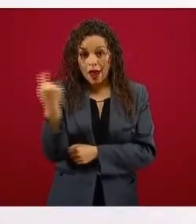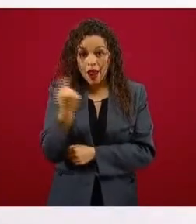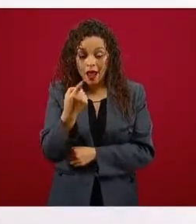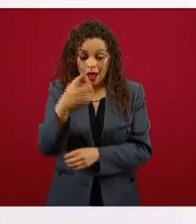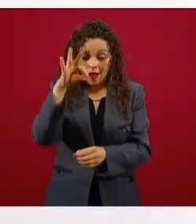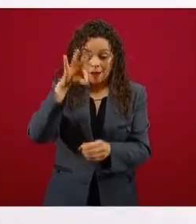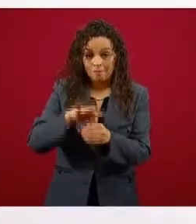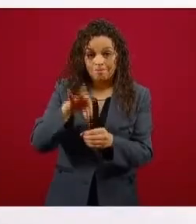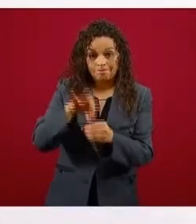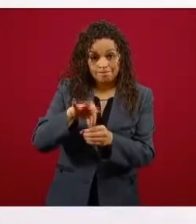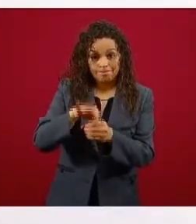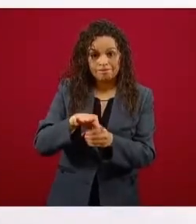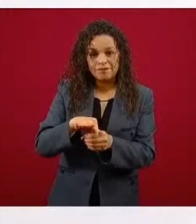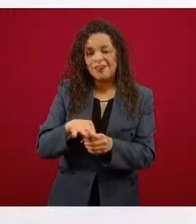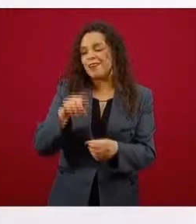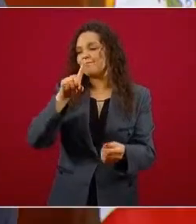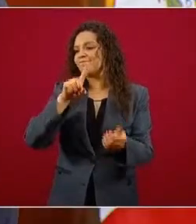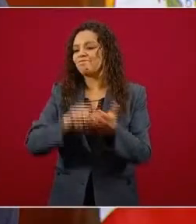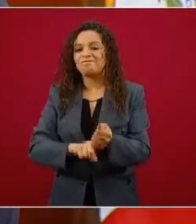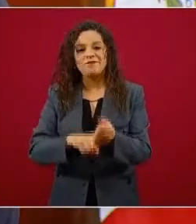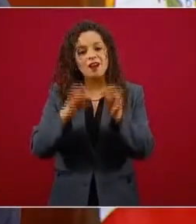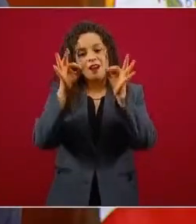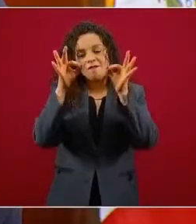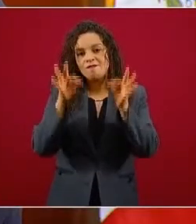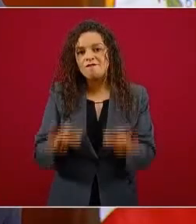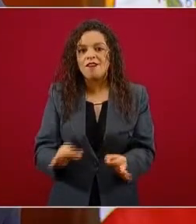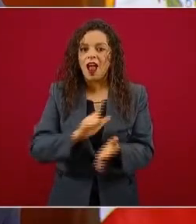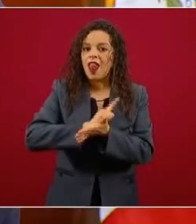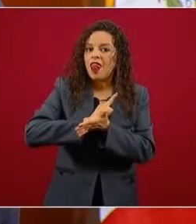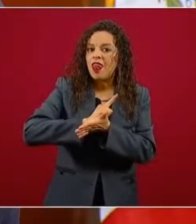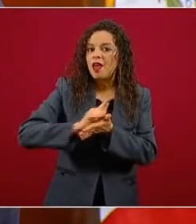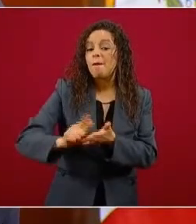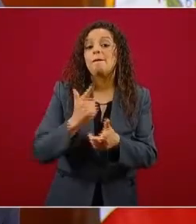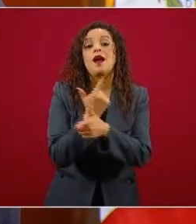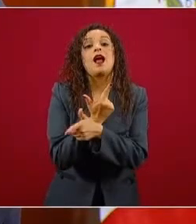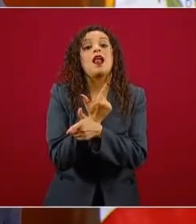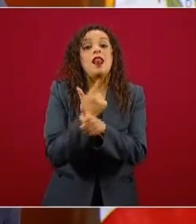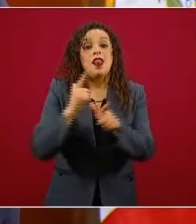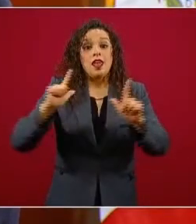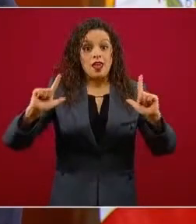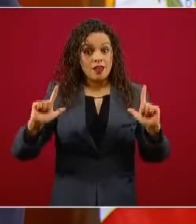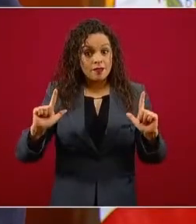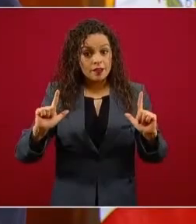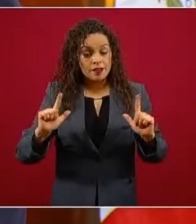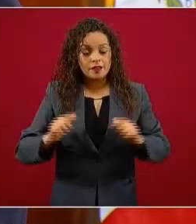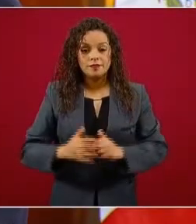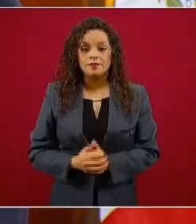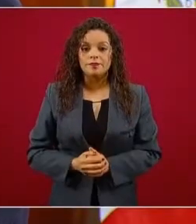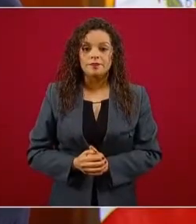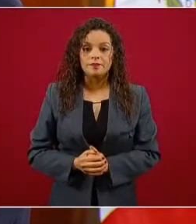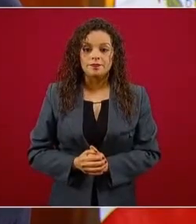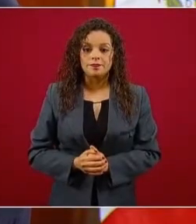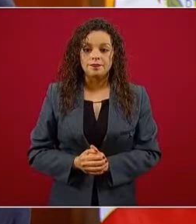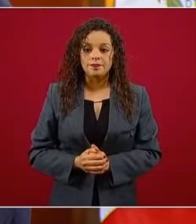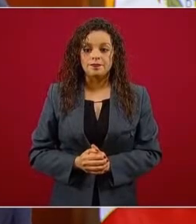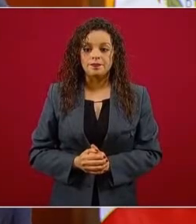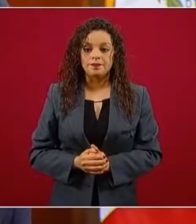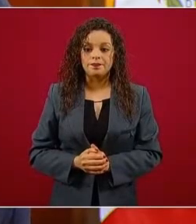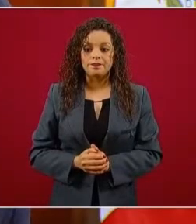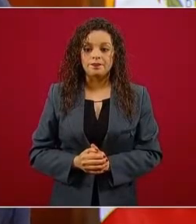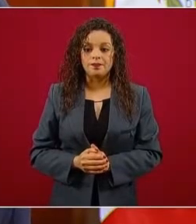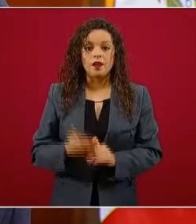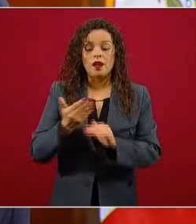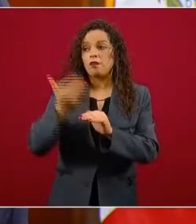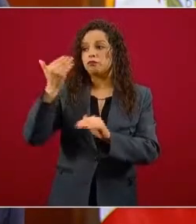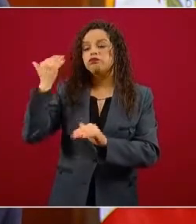sean verdaderamente libres y limpias. Cuando hace unos días